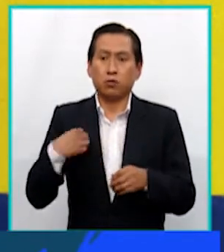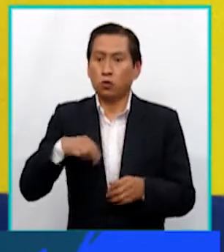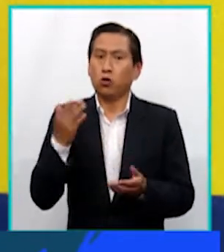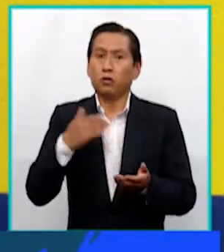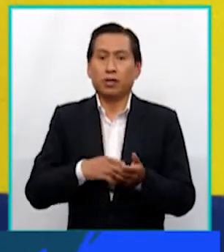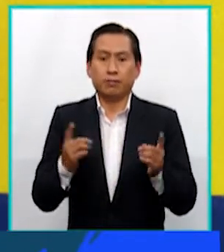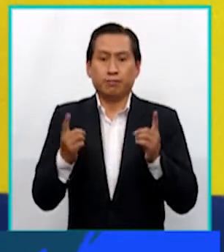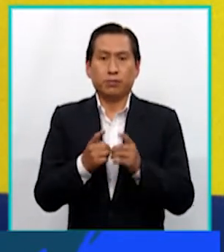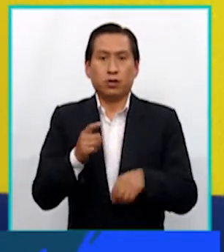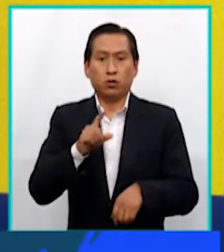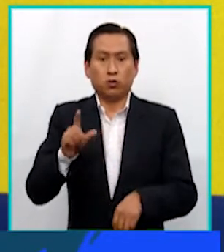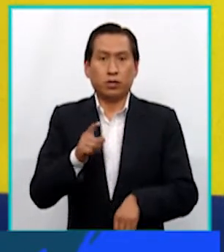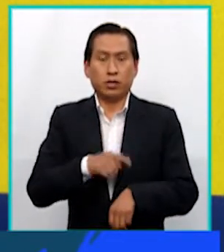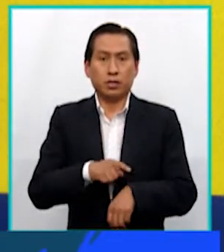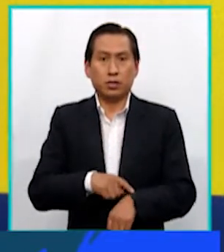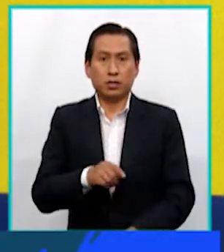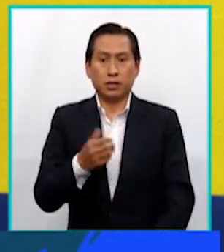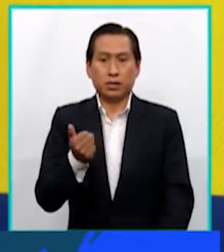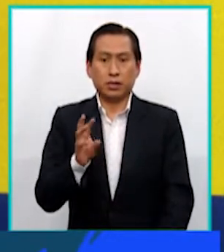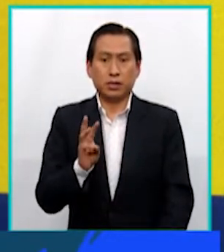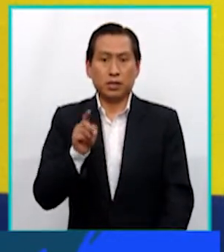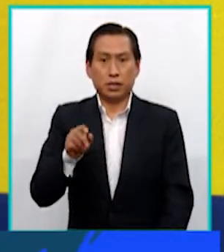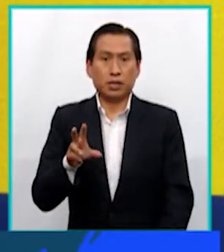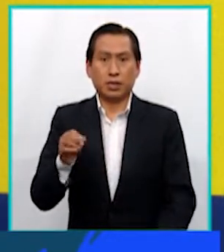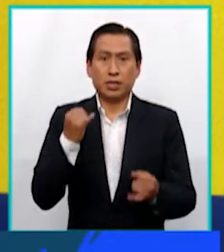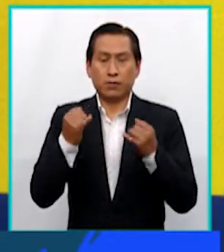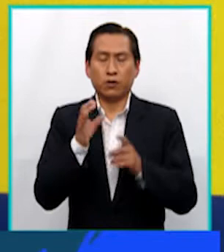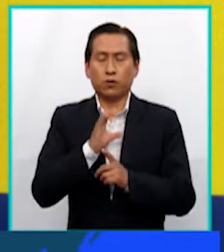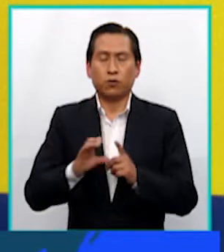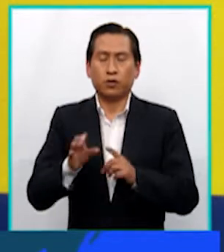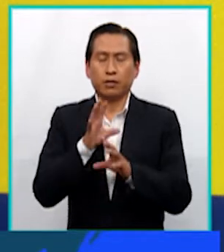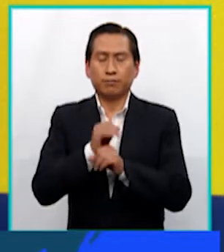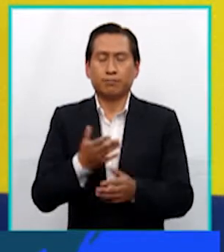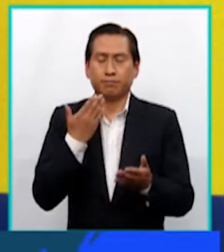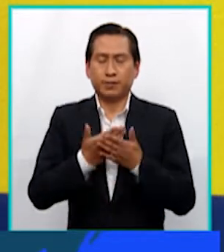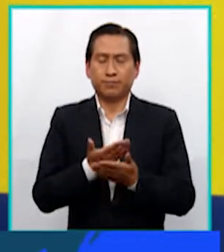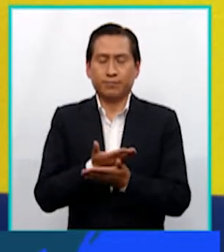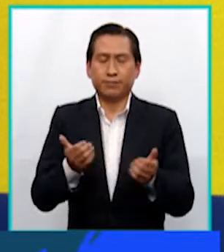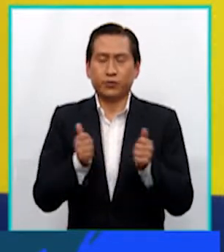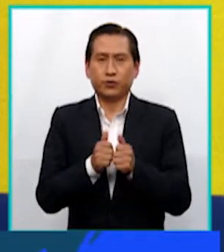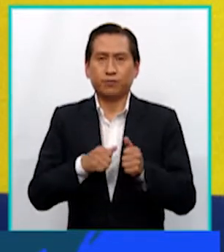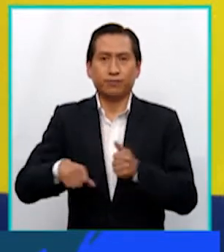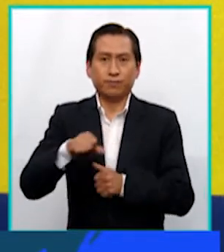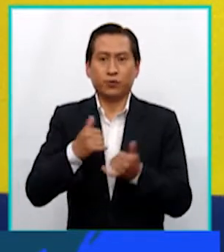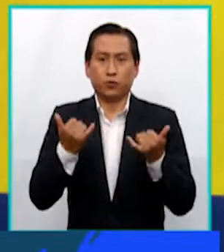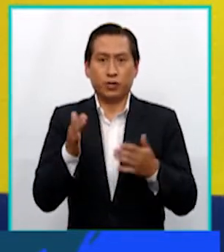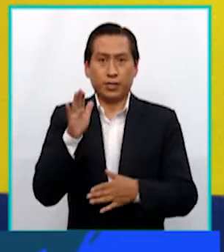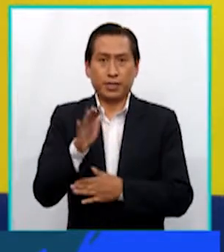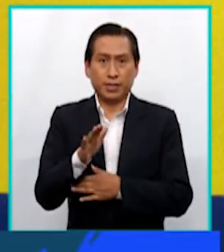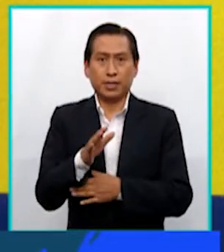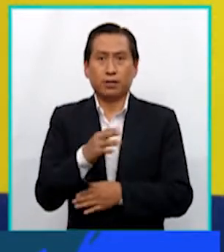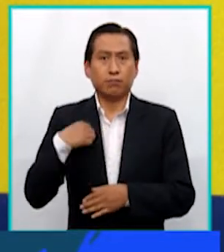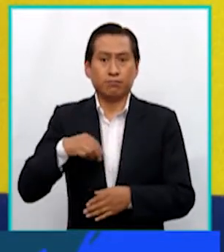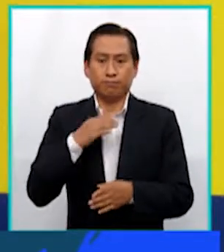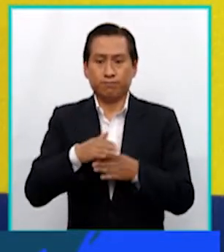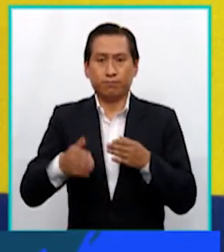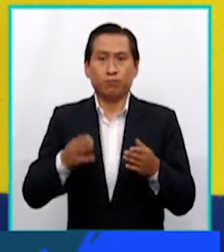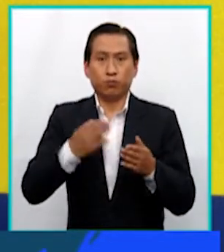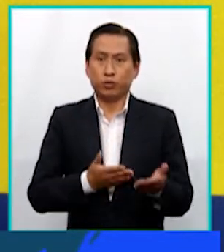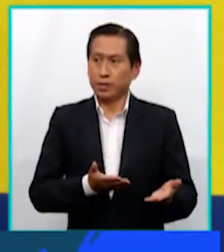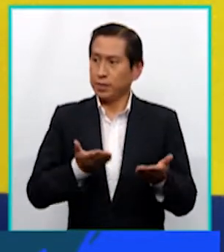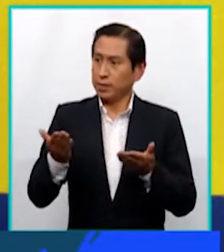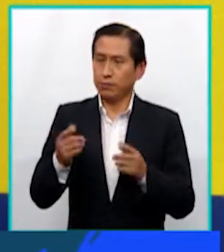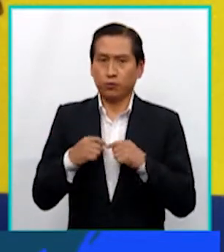reencontramos el lunes a partir de las 16:30 con información cultural, como siempre. Ha sido un gusto haberles acompañado esta tarde y nos vamos con música junto